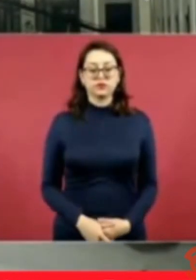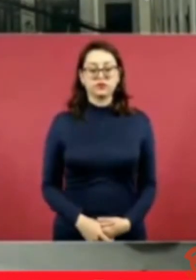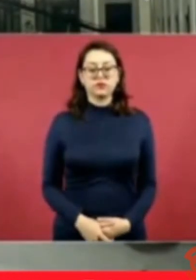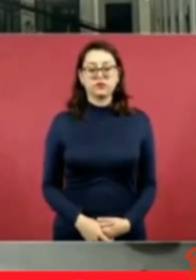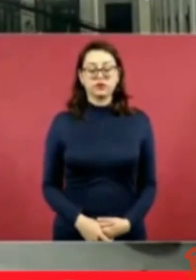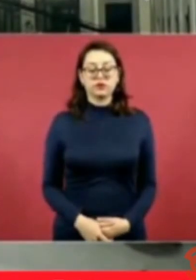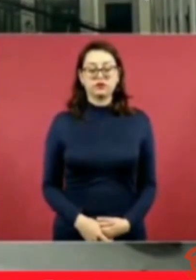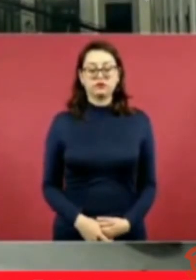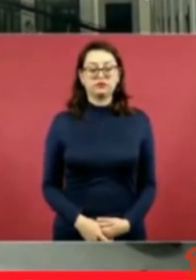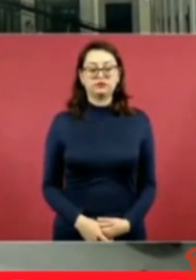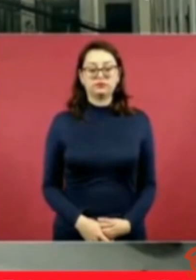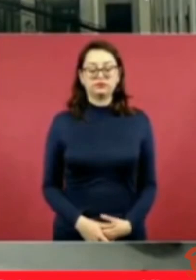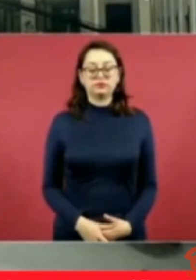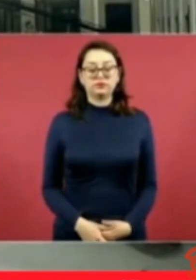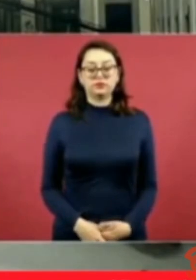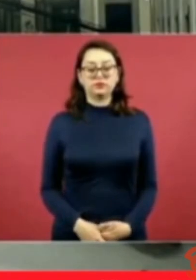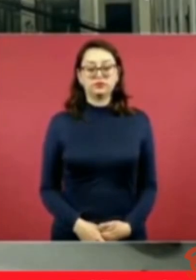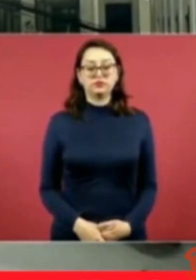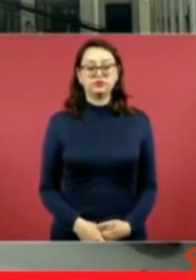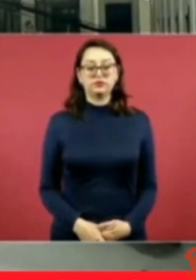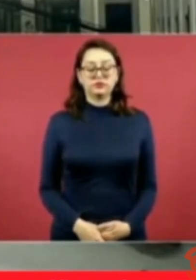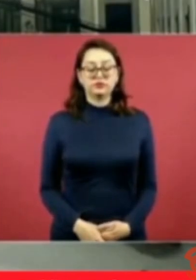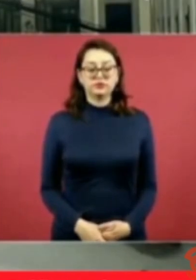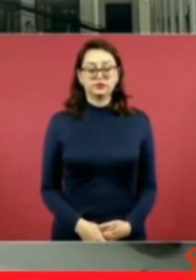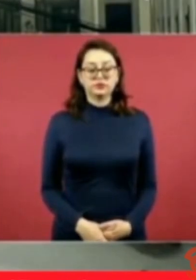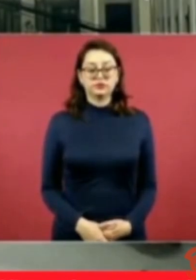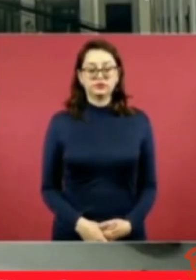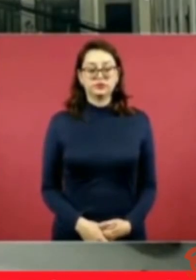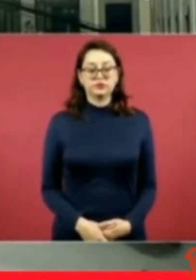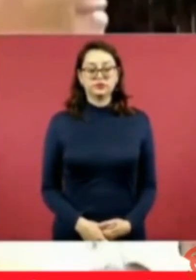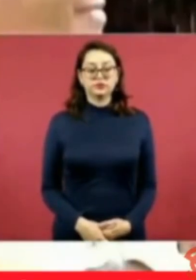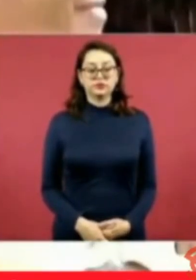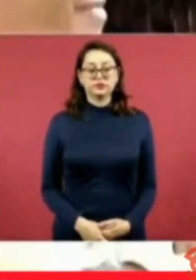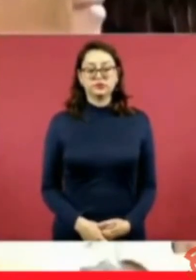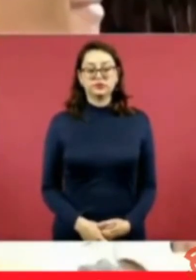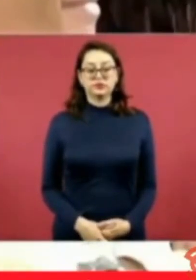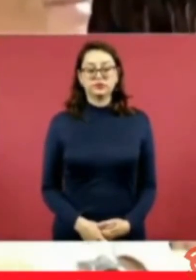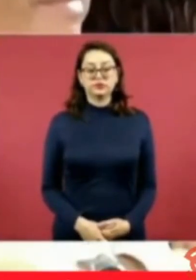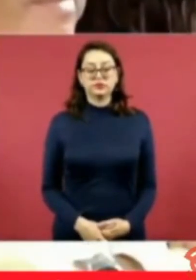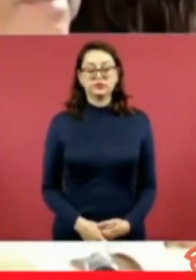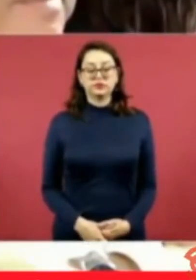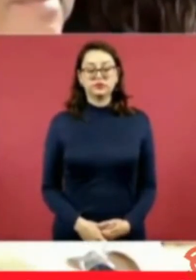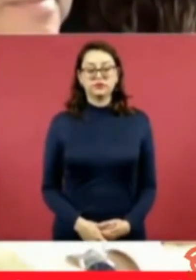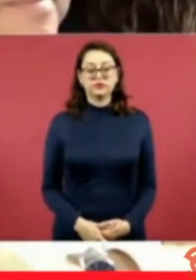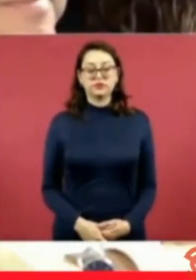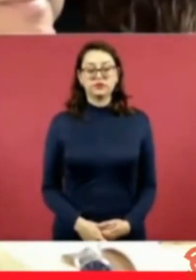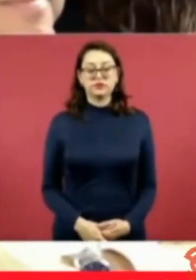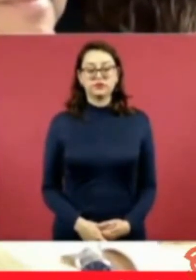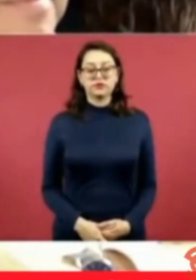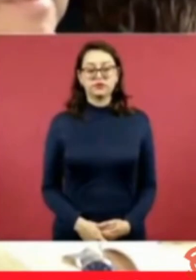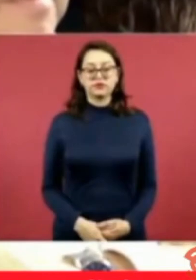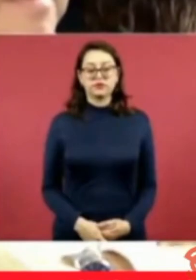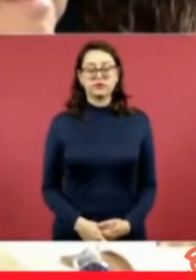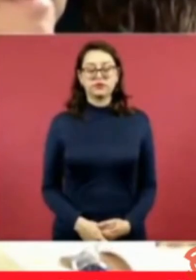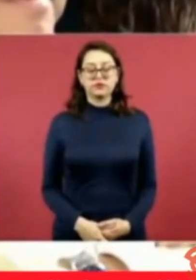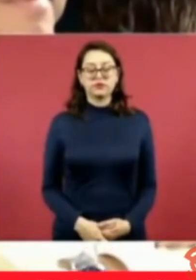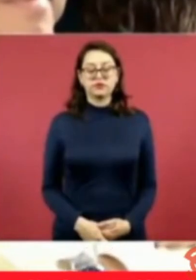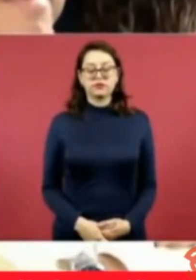tuviera un poquito de tiempo, permítame. Hoy yo soy el ojo del huracán, ¿no? Aunque te